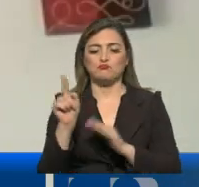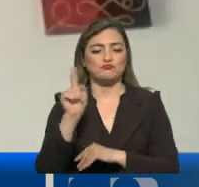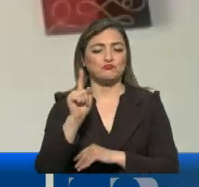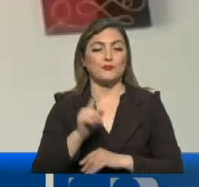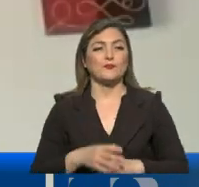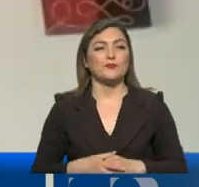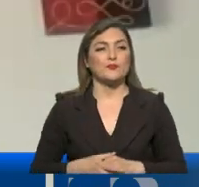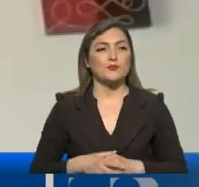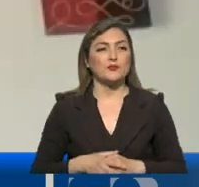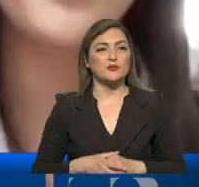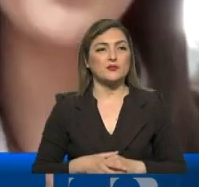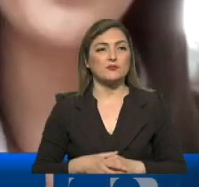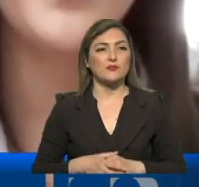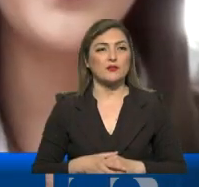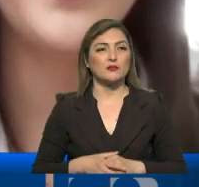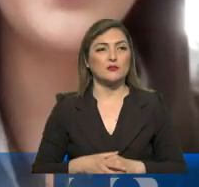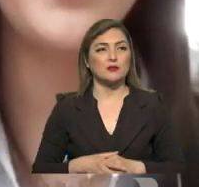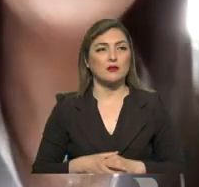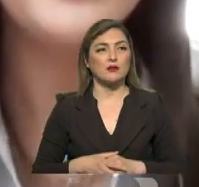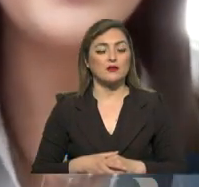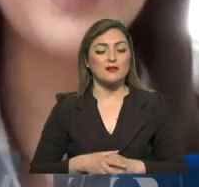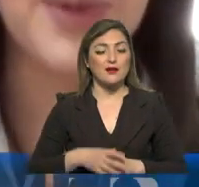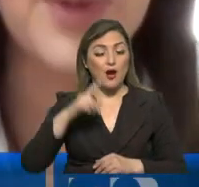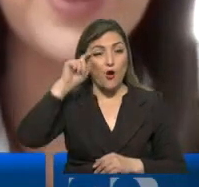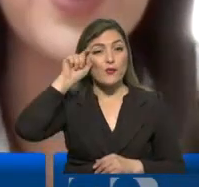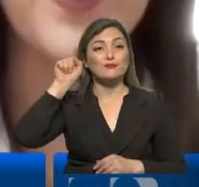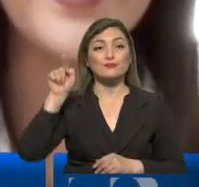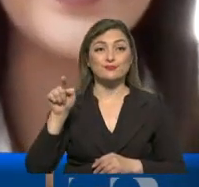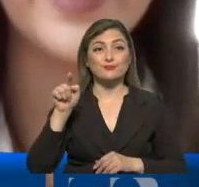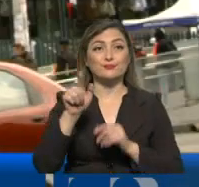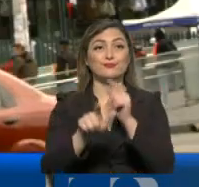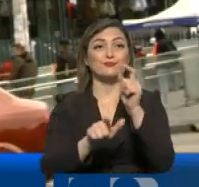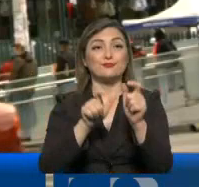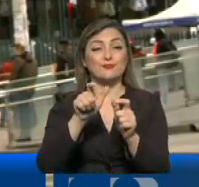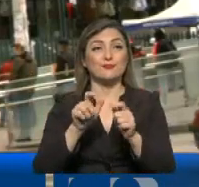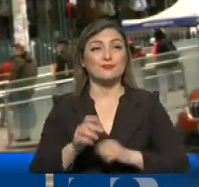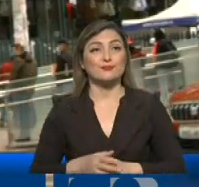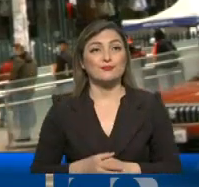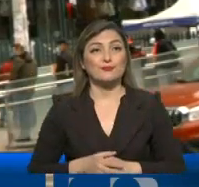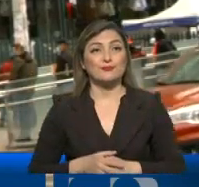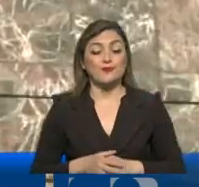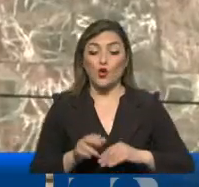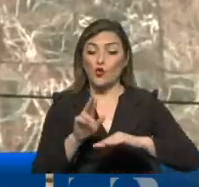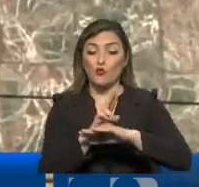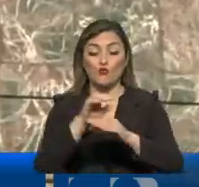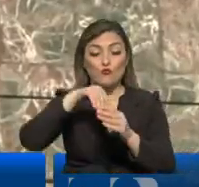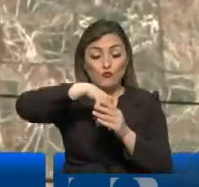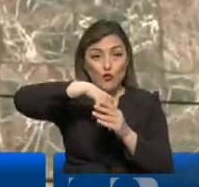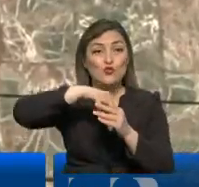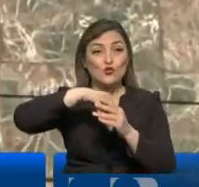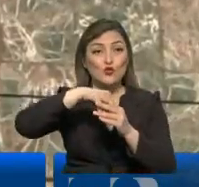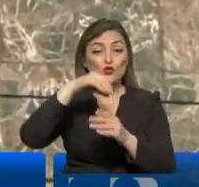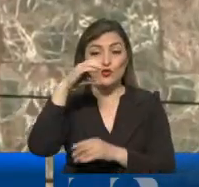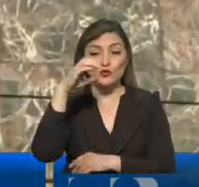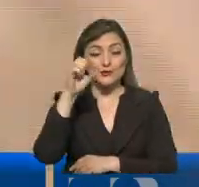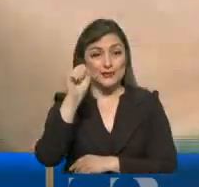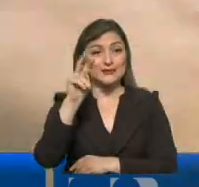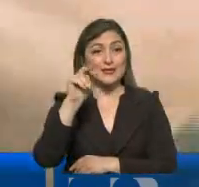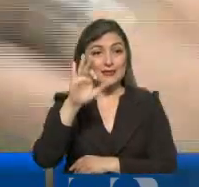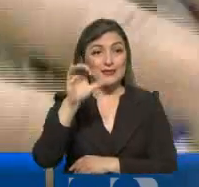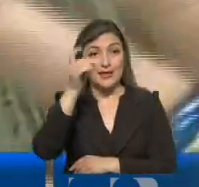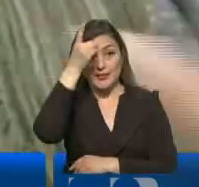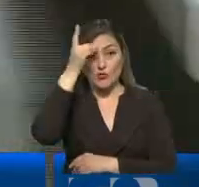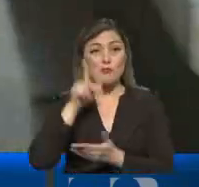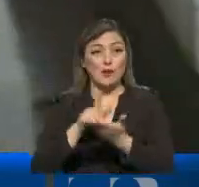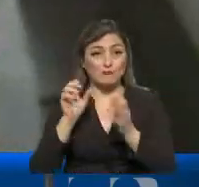monto que has logrado cancelar. Lo que recuerda Víctor Hugo Villacrés a la ciudadanía es que si bien utilizar el fondo de cesantía permite cancelar sus